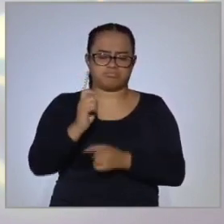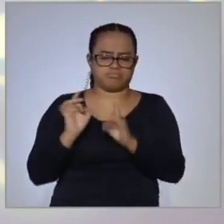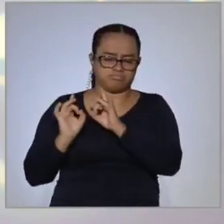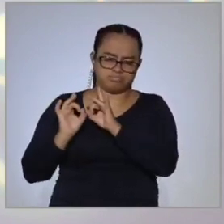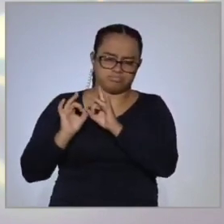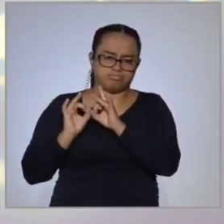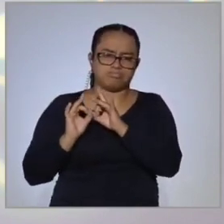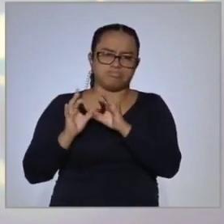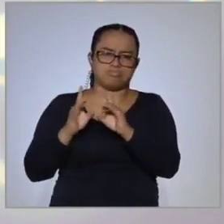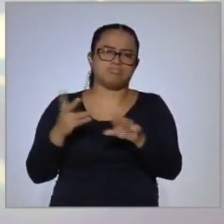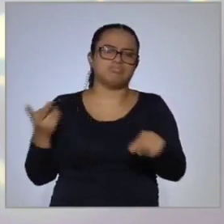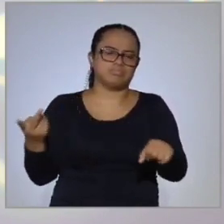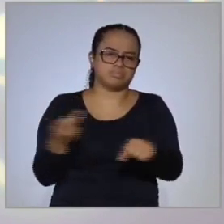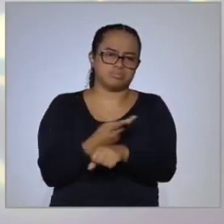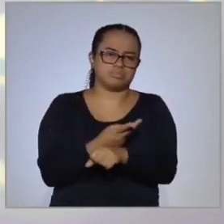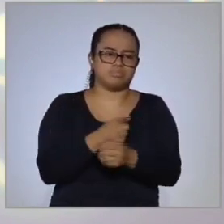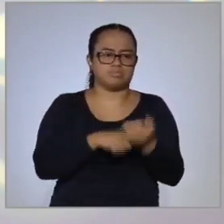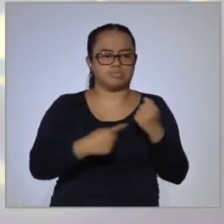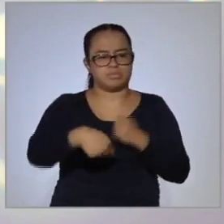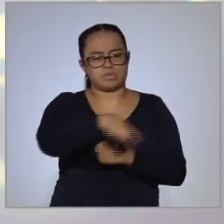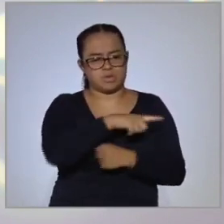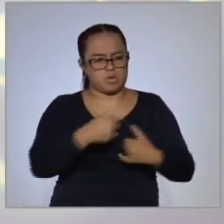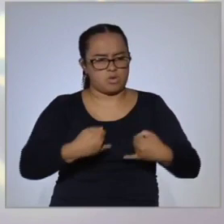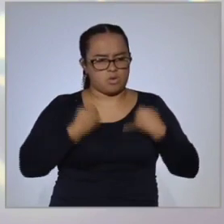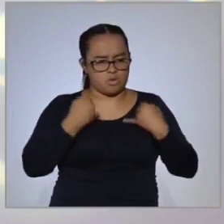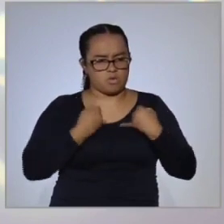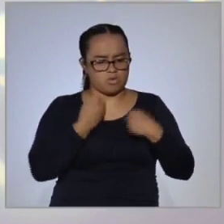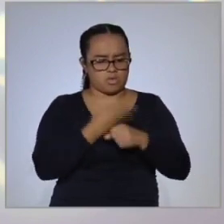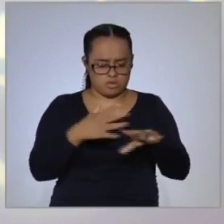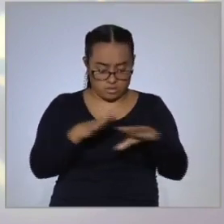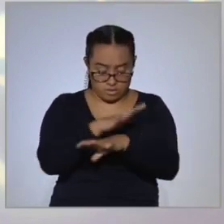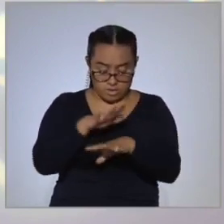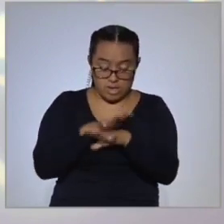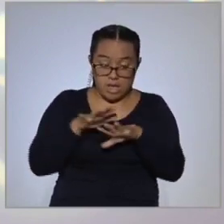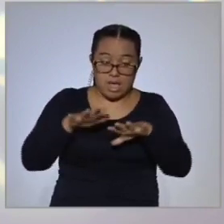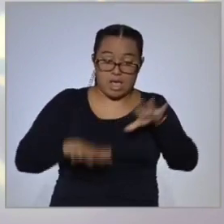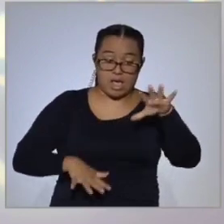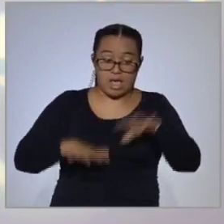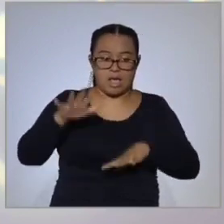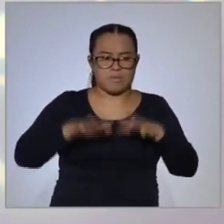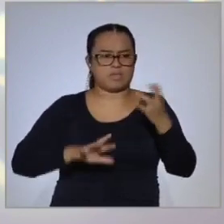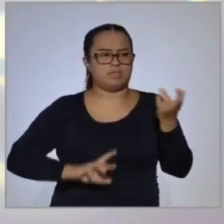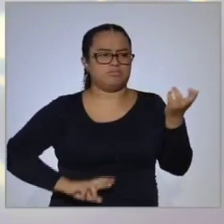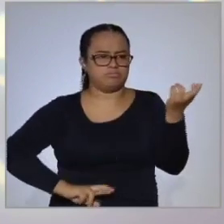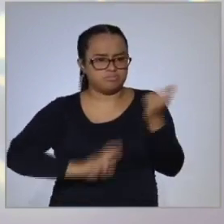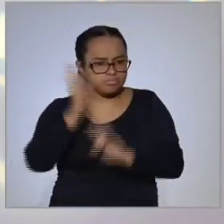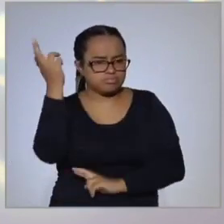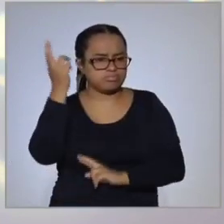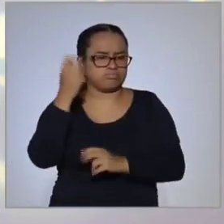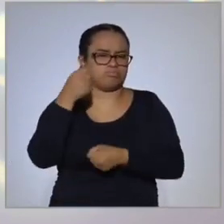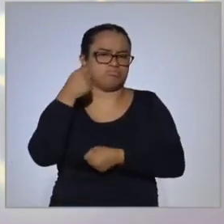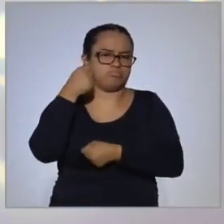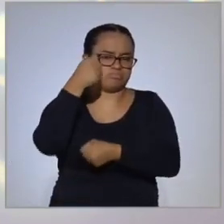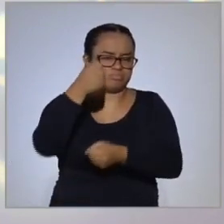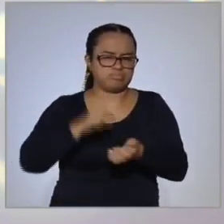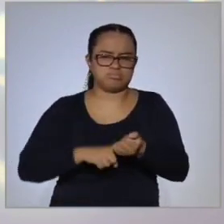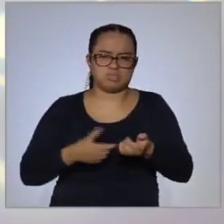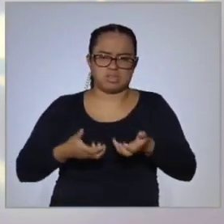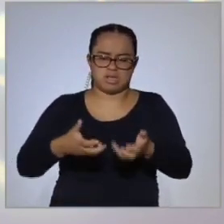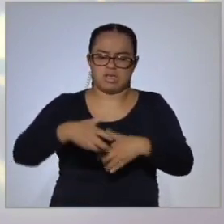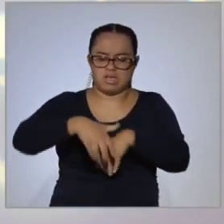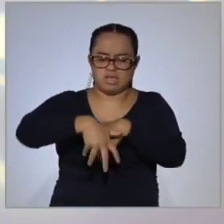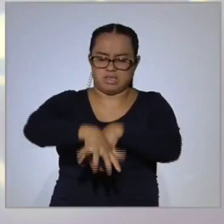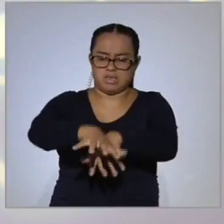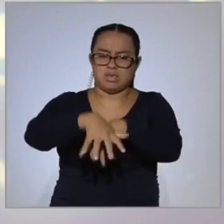derivado en los movimientos juveniles de hoy en día, cuando a veces las protestas, las manifestaciones públicas ya